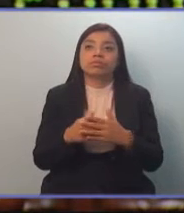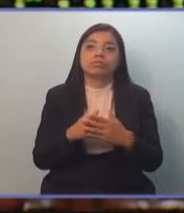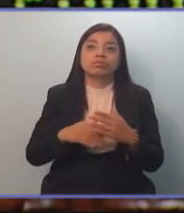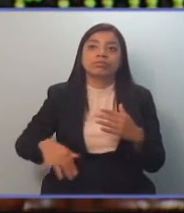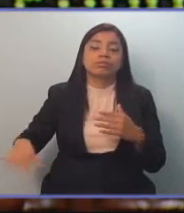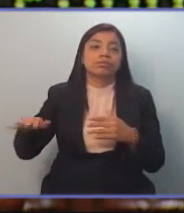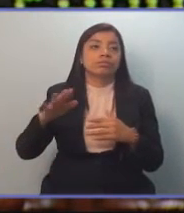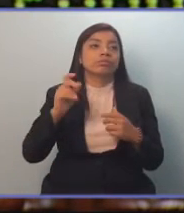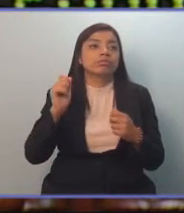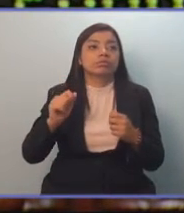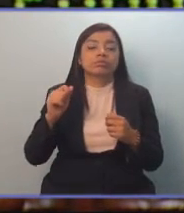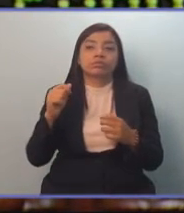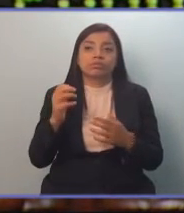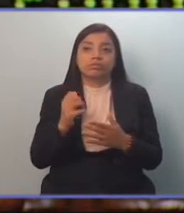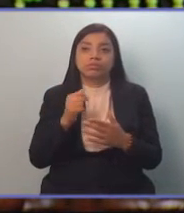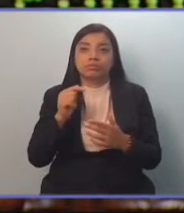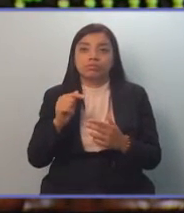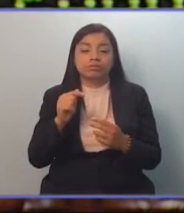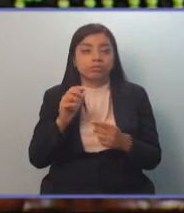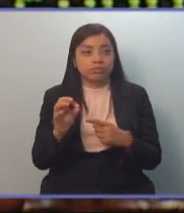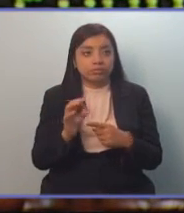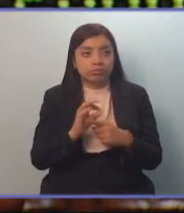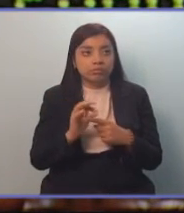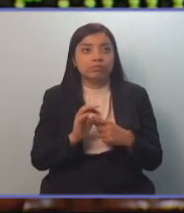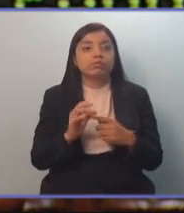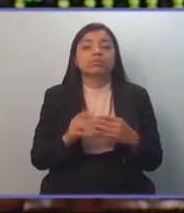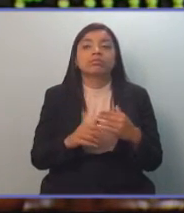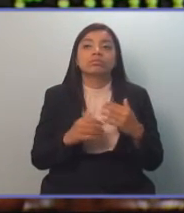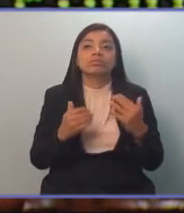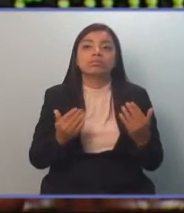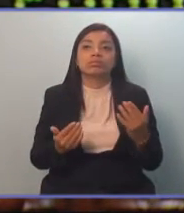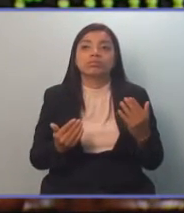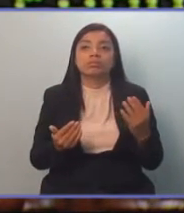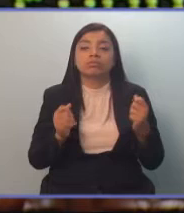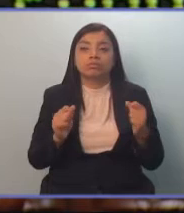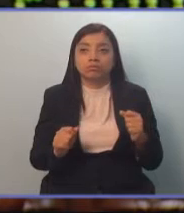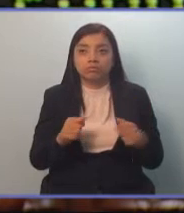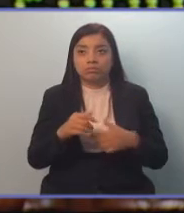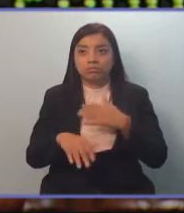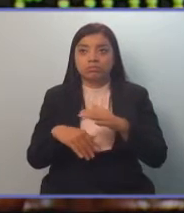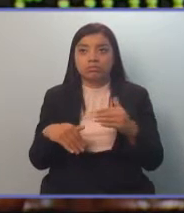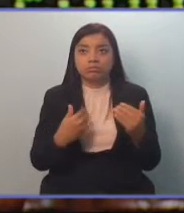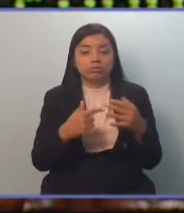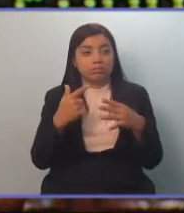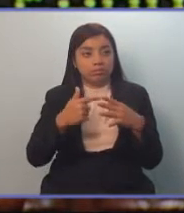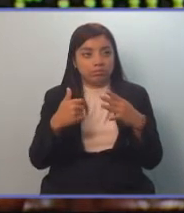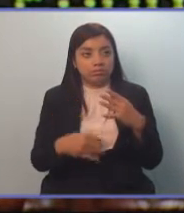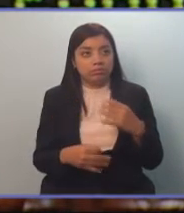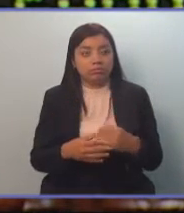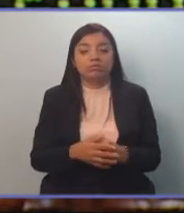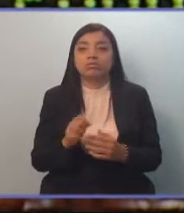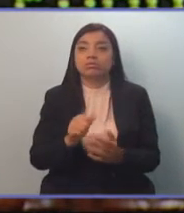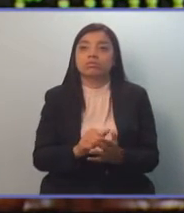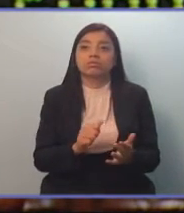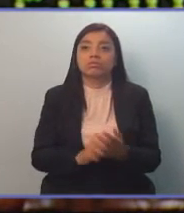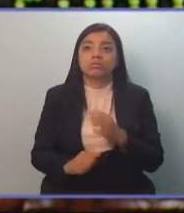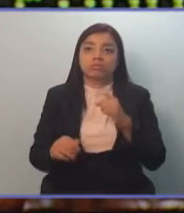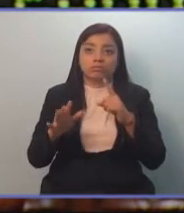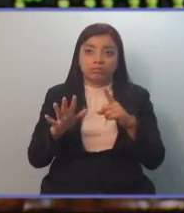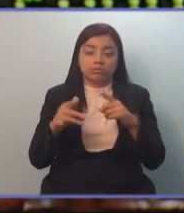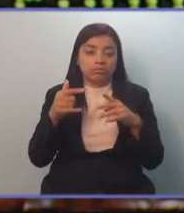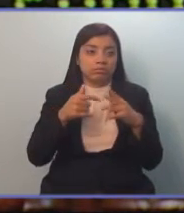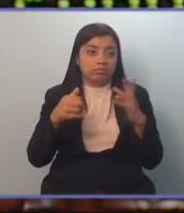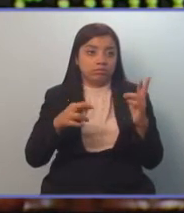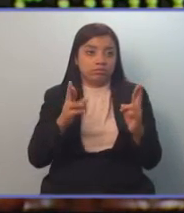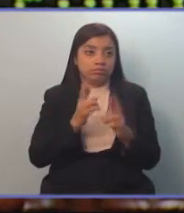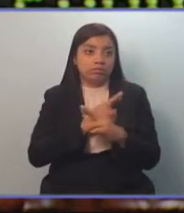la constancia sanitaria del lugar de funcionamiento a que se refiere esta ley. Artículo 6. Refórmase